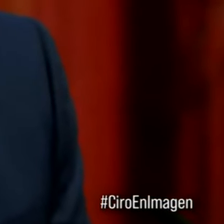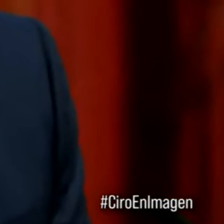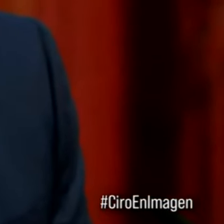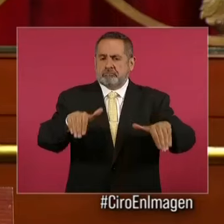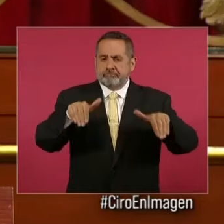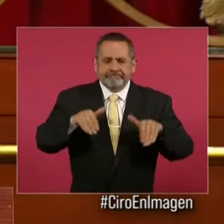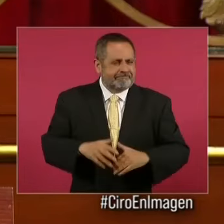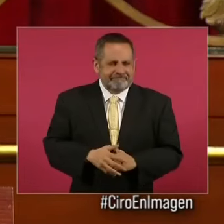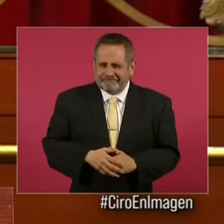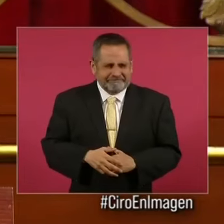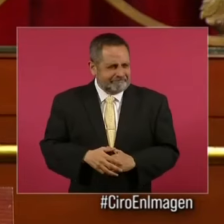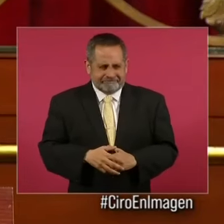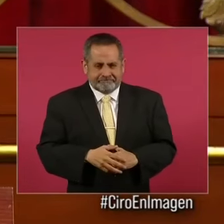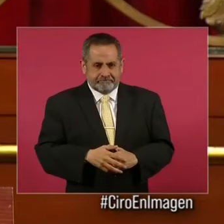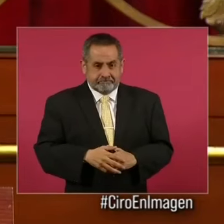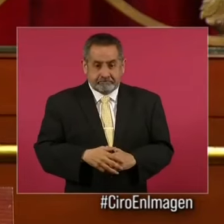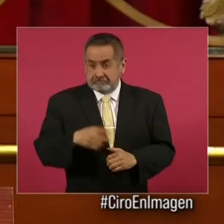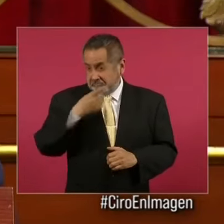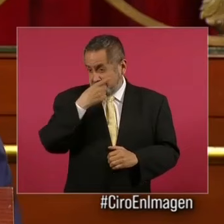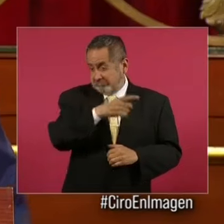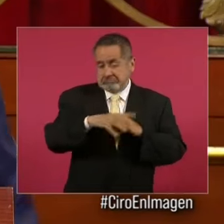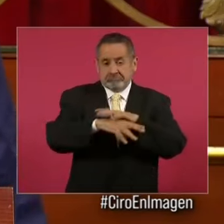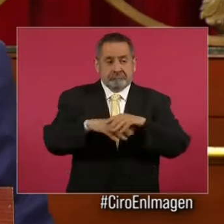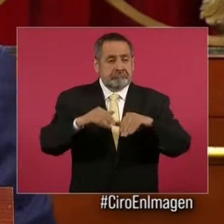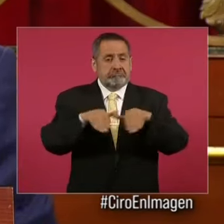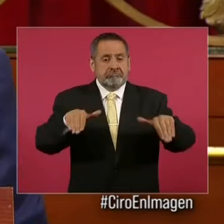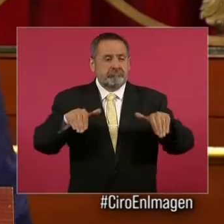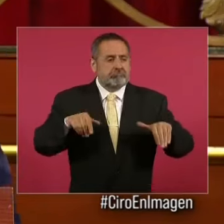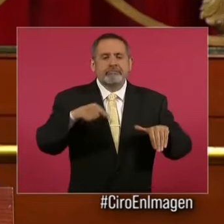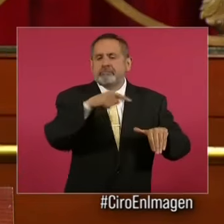autónomos. Sí, autónomos, del pueblo,